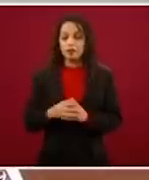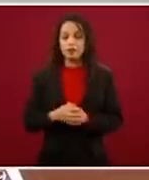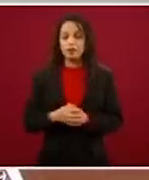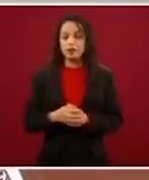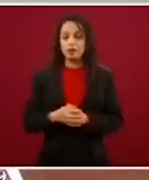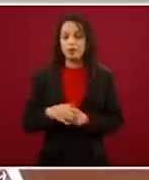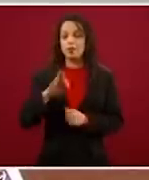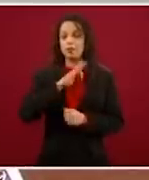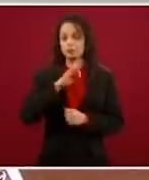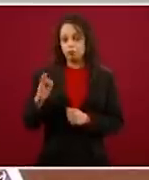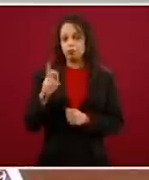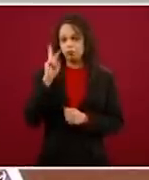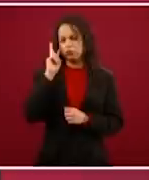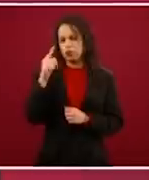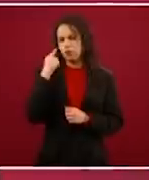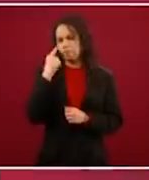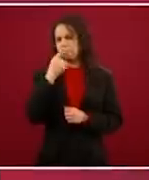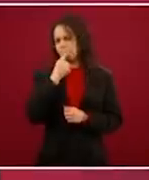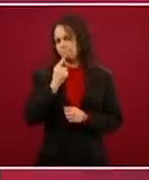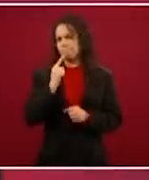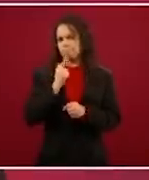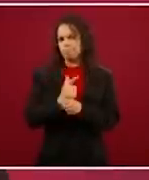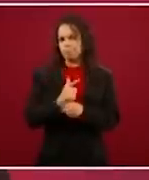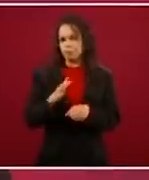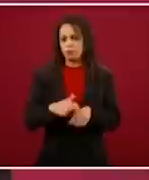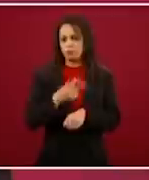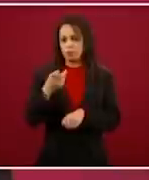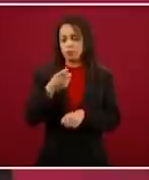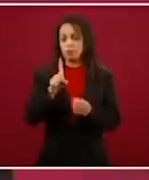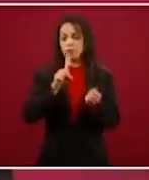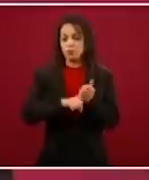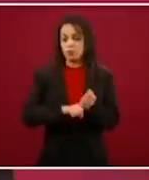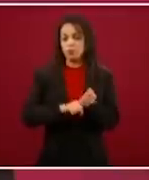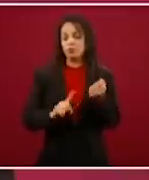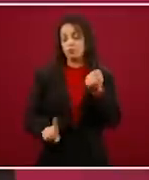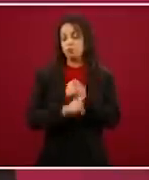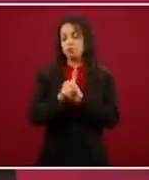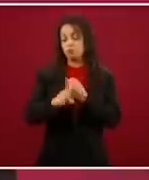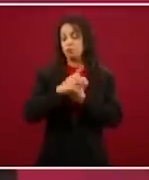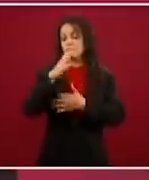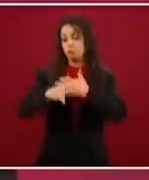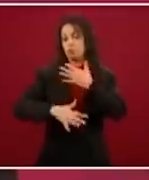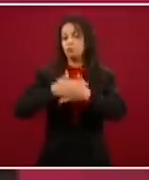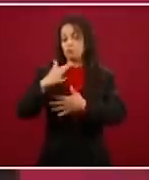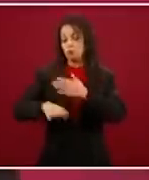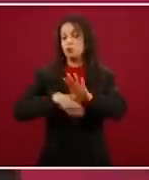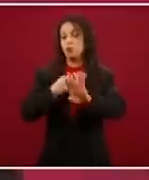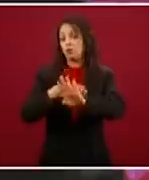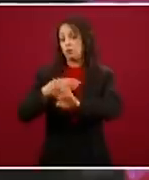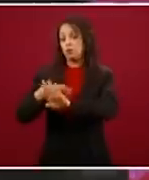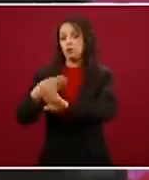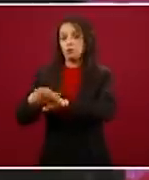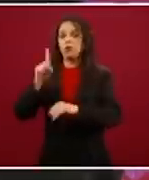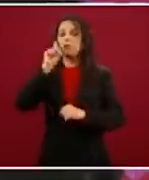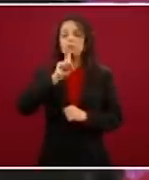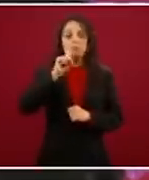se tome en cuenta esto, ¿no? Porque se trata de la violencia contra las mujeres, de